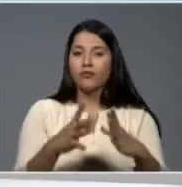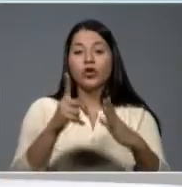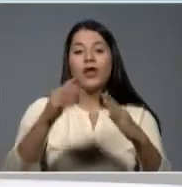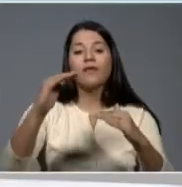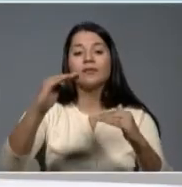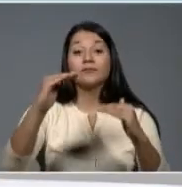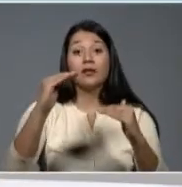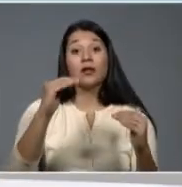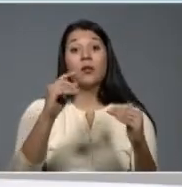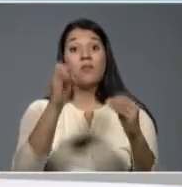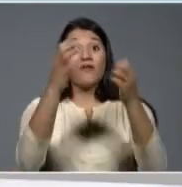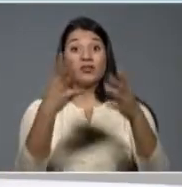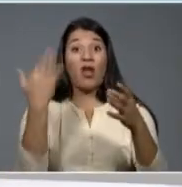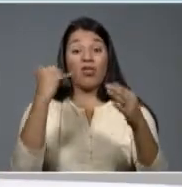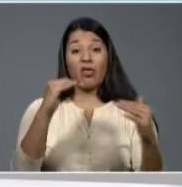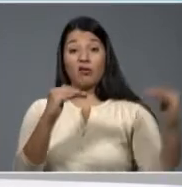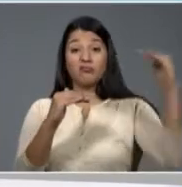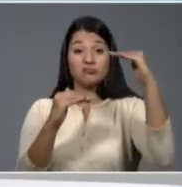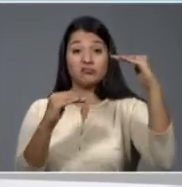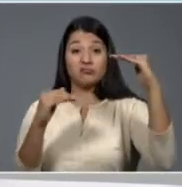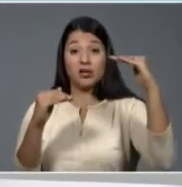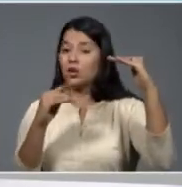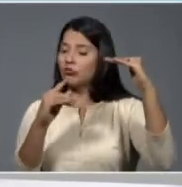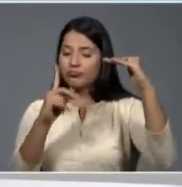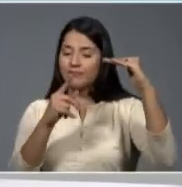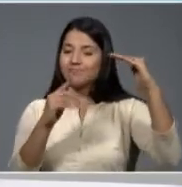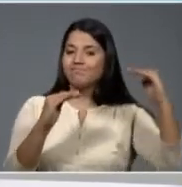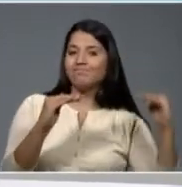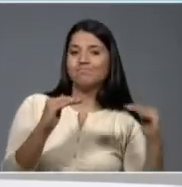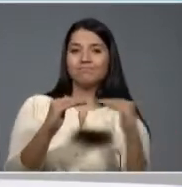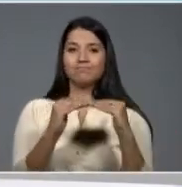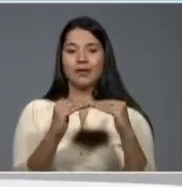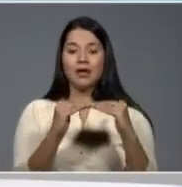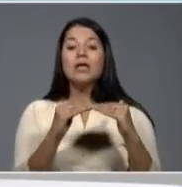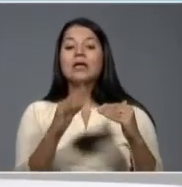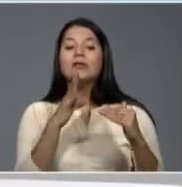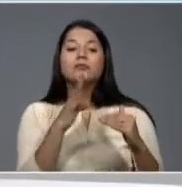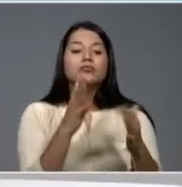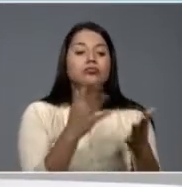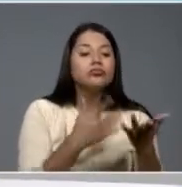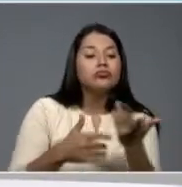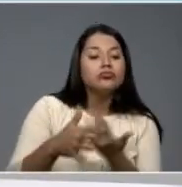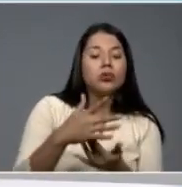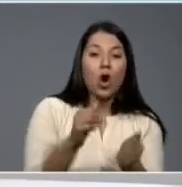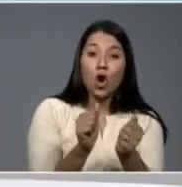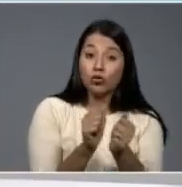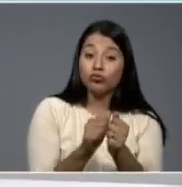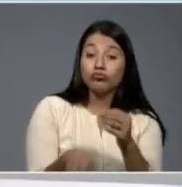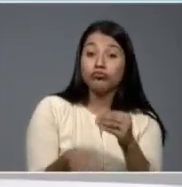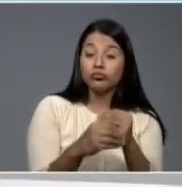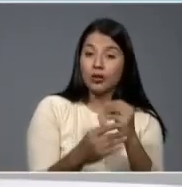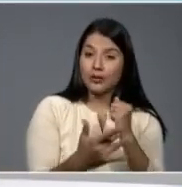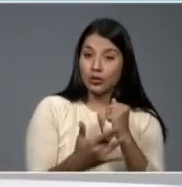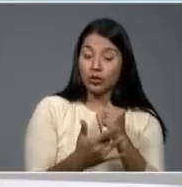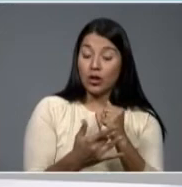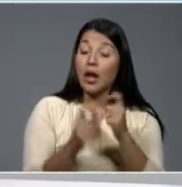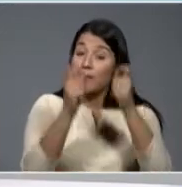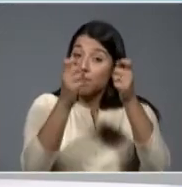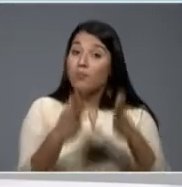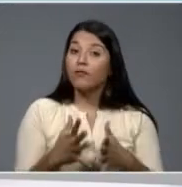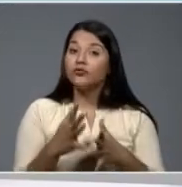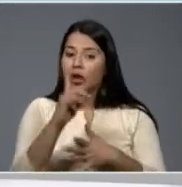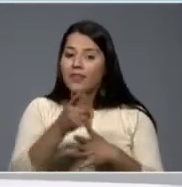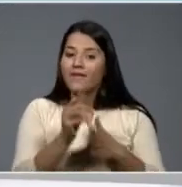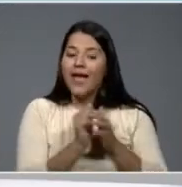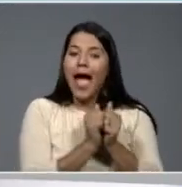que en un proceso de investigación, donde tengamos que regular esas destrezas fundamentales que el siglo XXI nos está exigiendo, el adulto, el profesor, se convierte